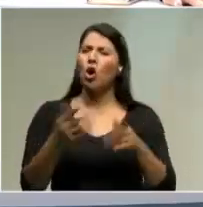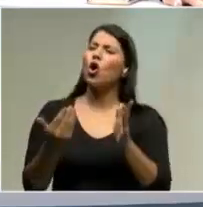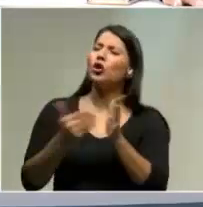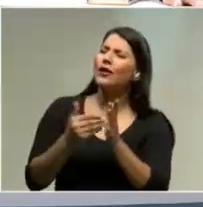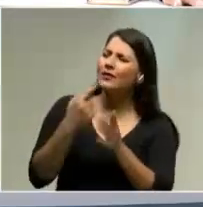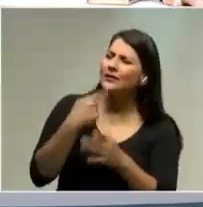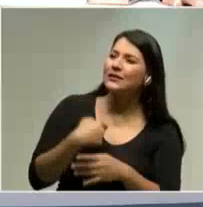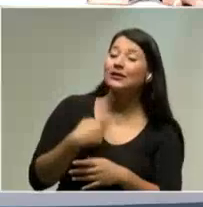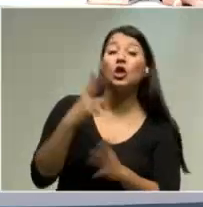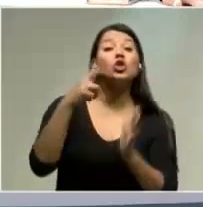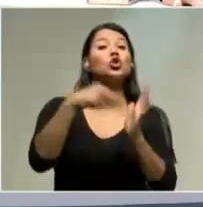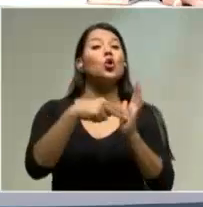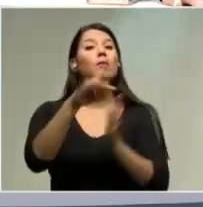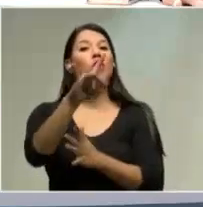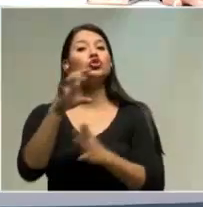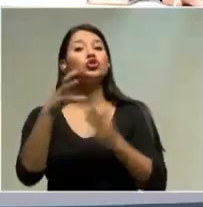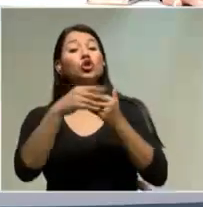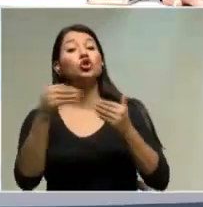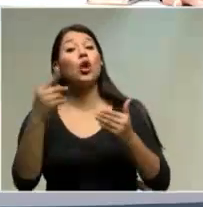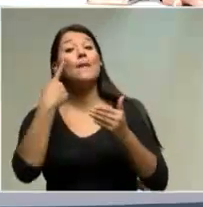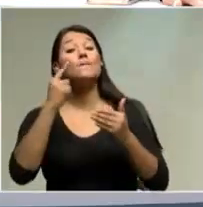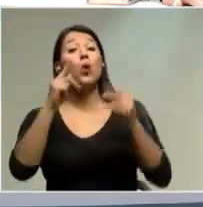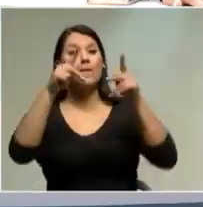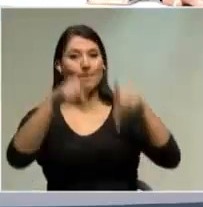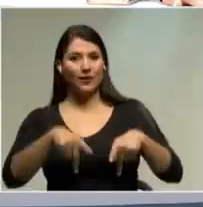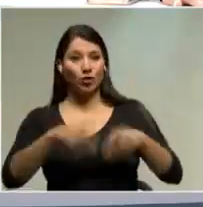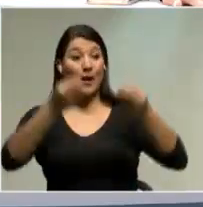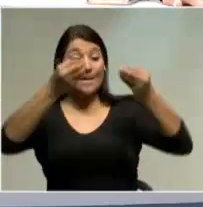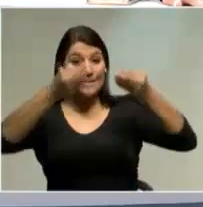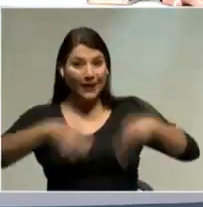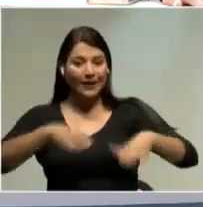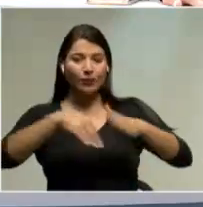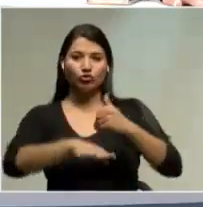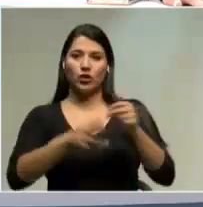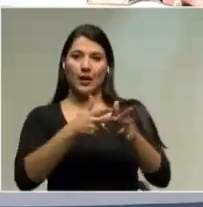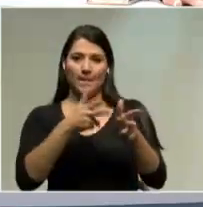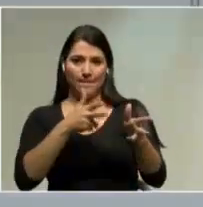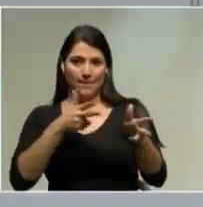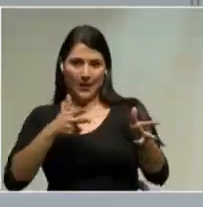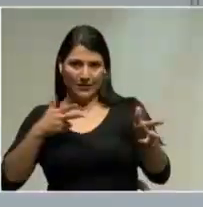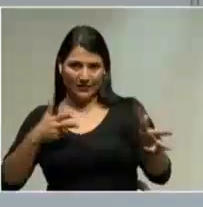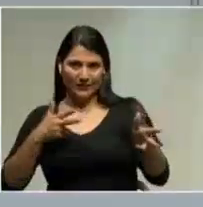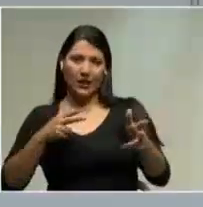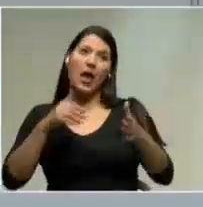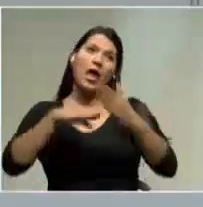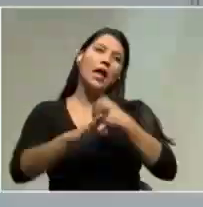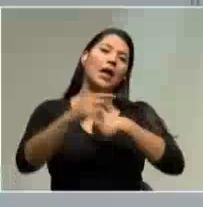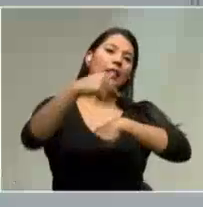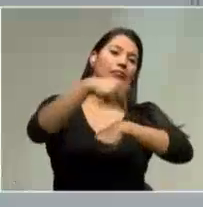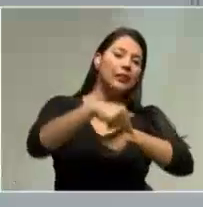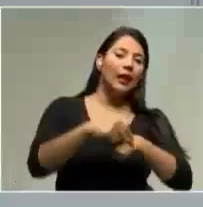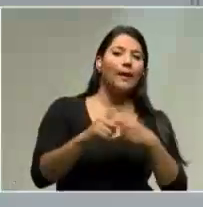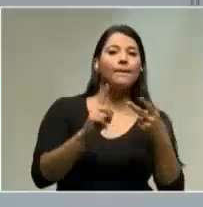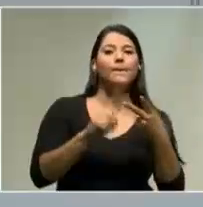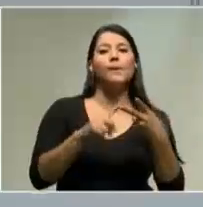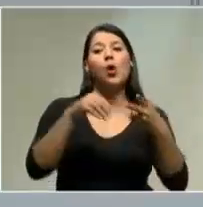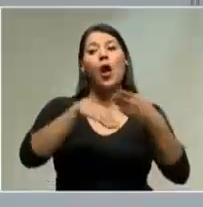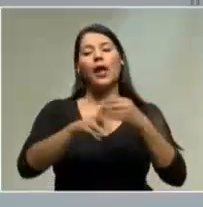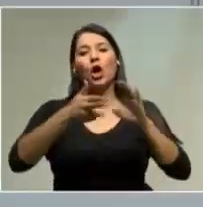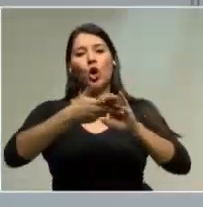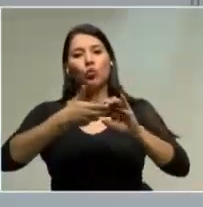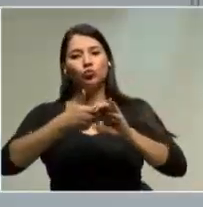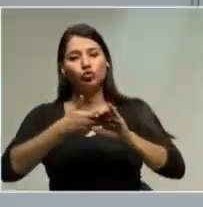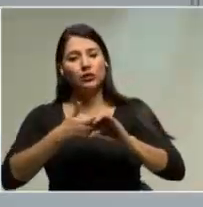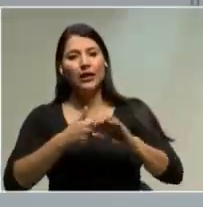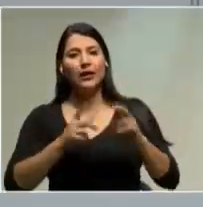número? $2.800 por persona perdemos empresas. Hablamos de tiempo laborado, de